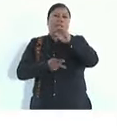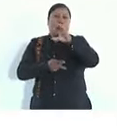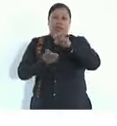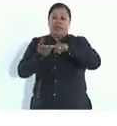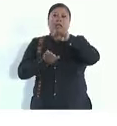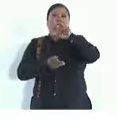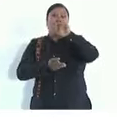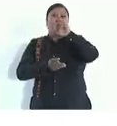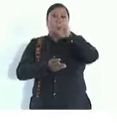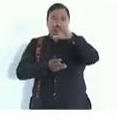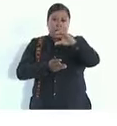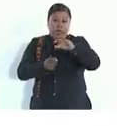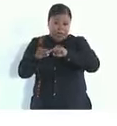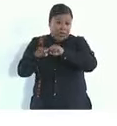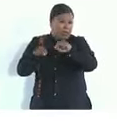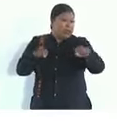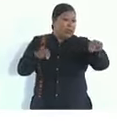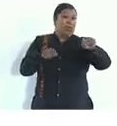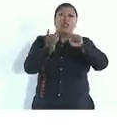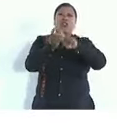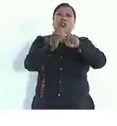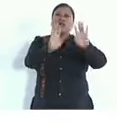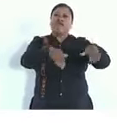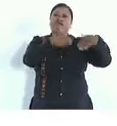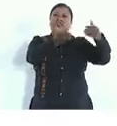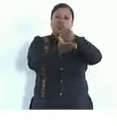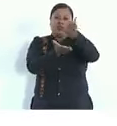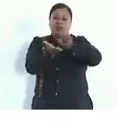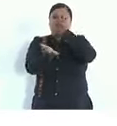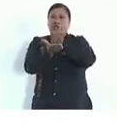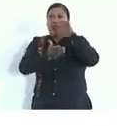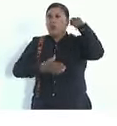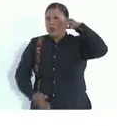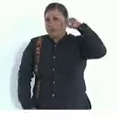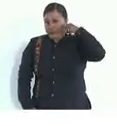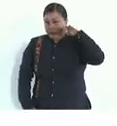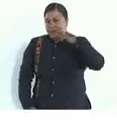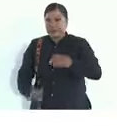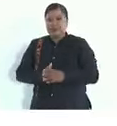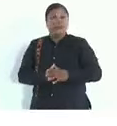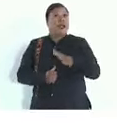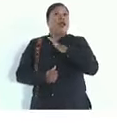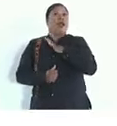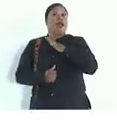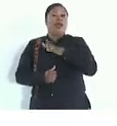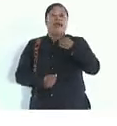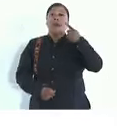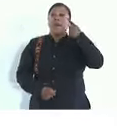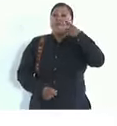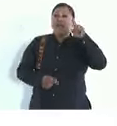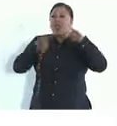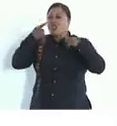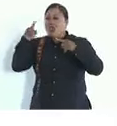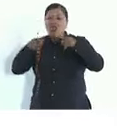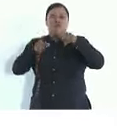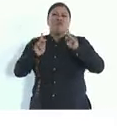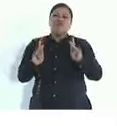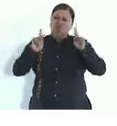hasta llegar a la ciudad de Oaxaca. Cuenta con miradores,